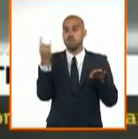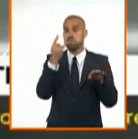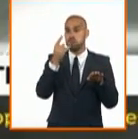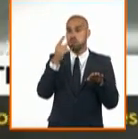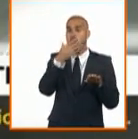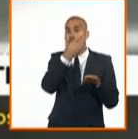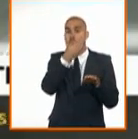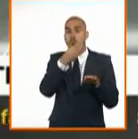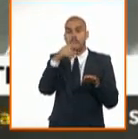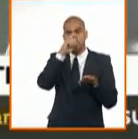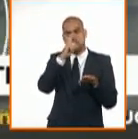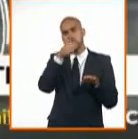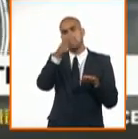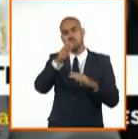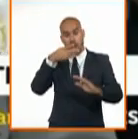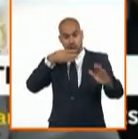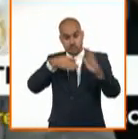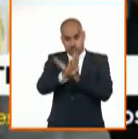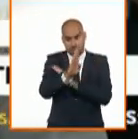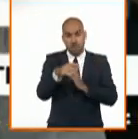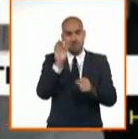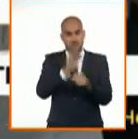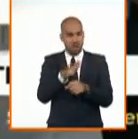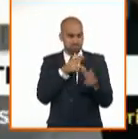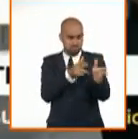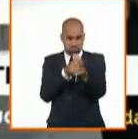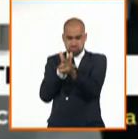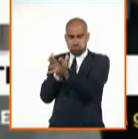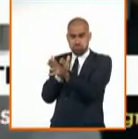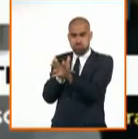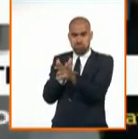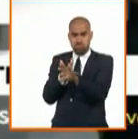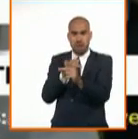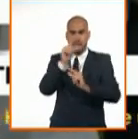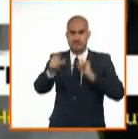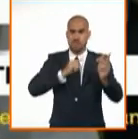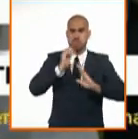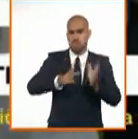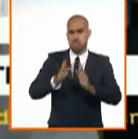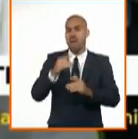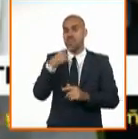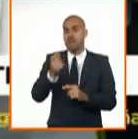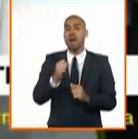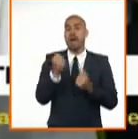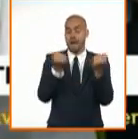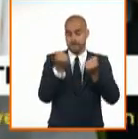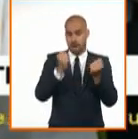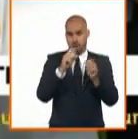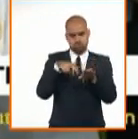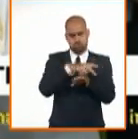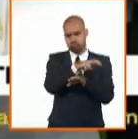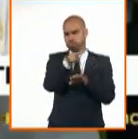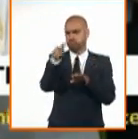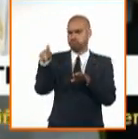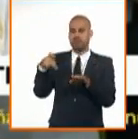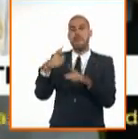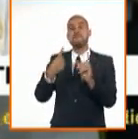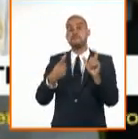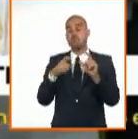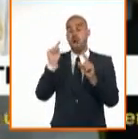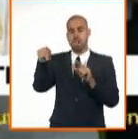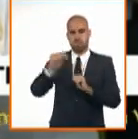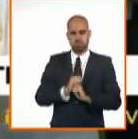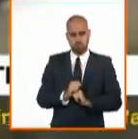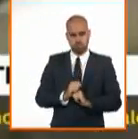en el colegio y provoca una masacre creemos que abandonó su vehículo y entró en la escuela con una pistola y puede que también tuviera un